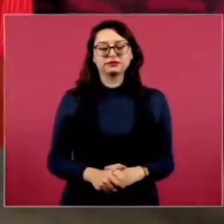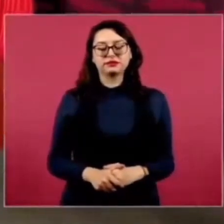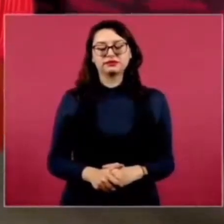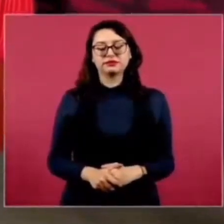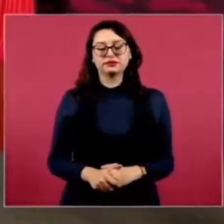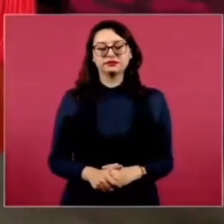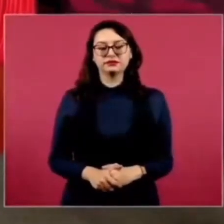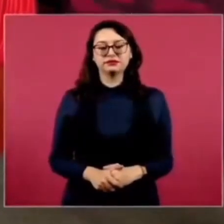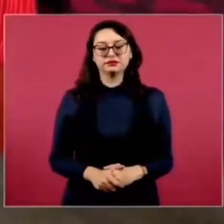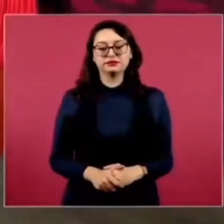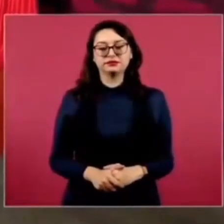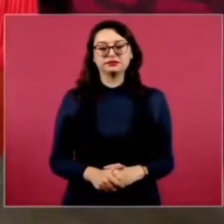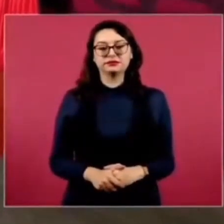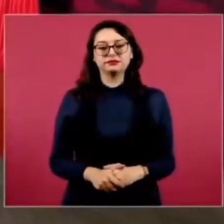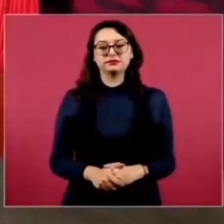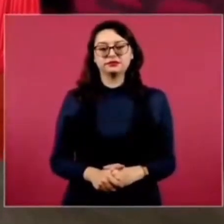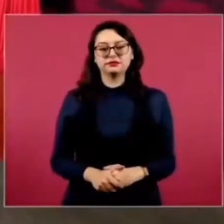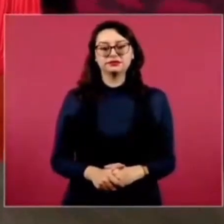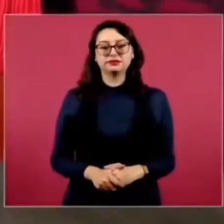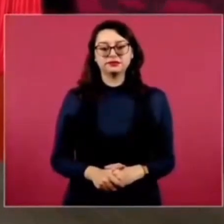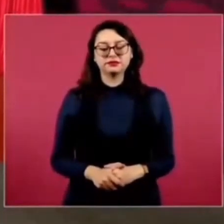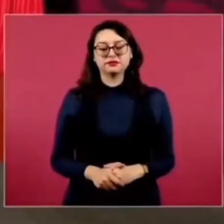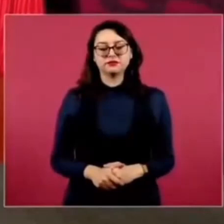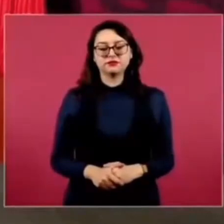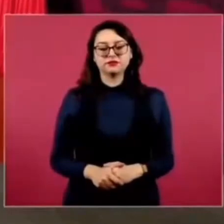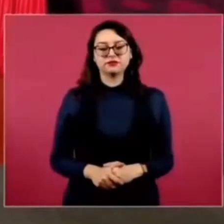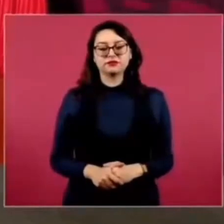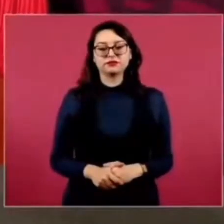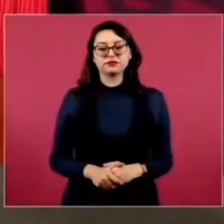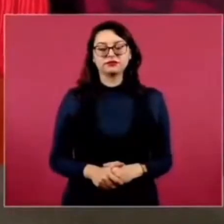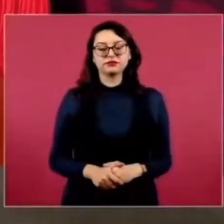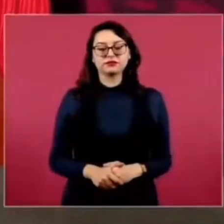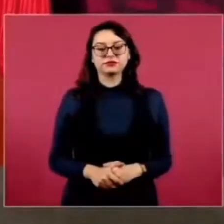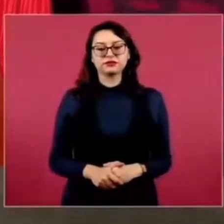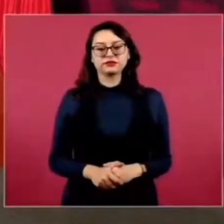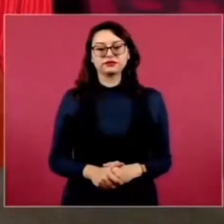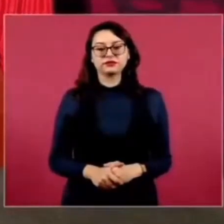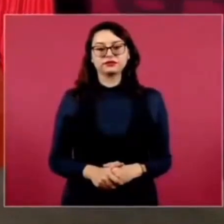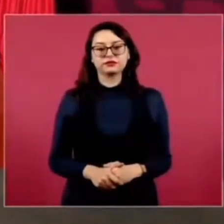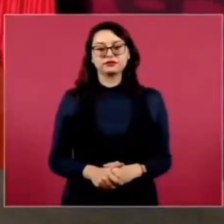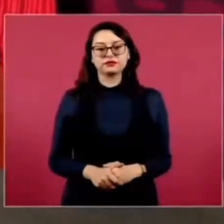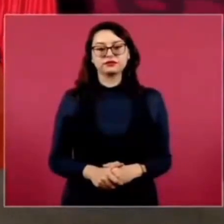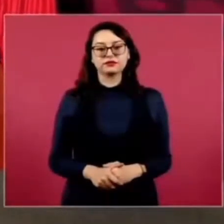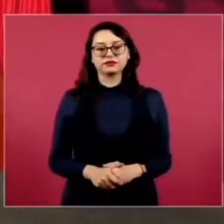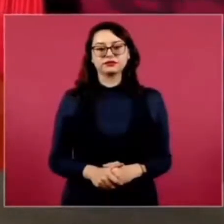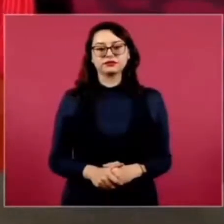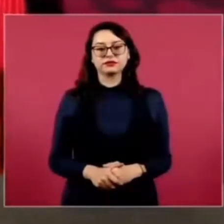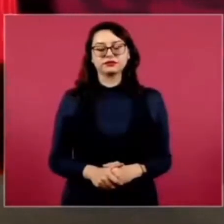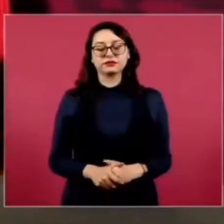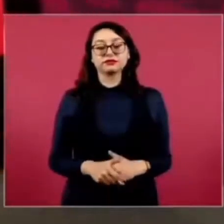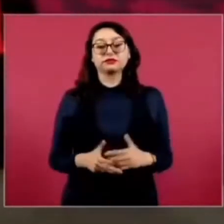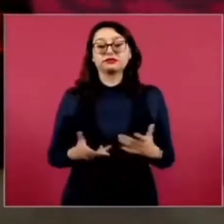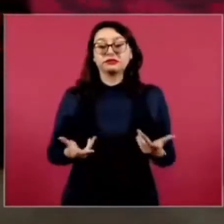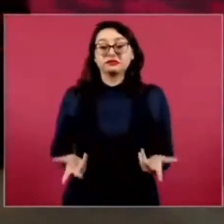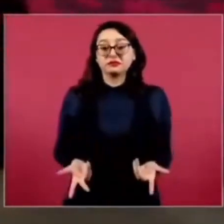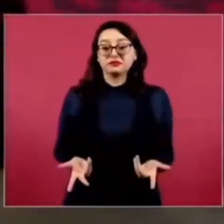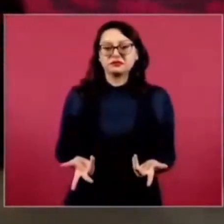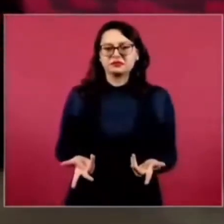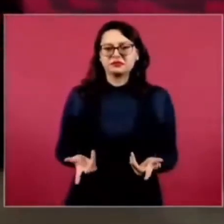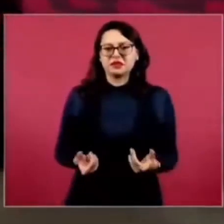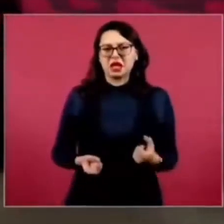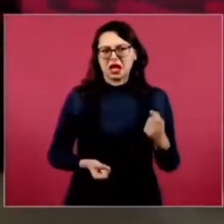Logramos, ahora estaba viendo que están amenazando con cerrar